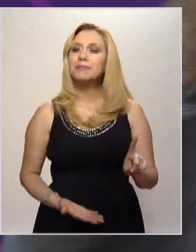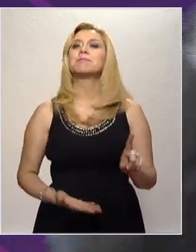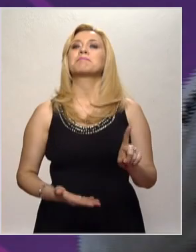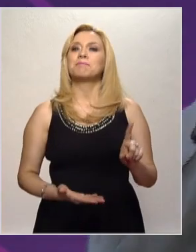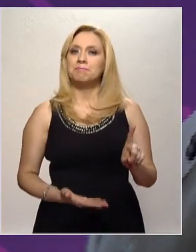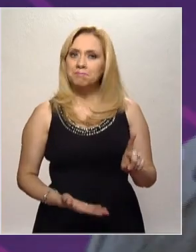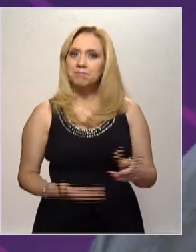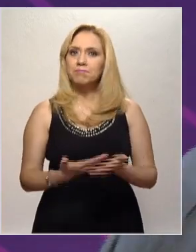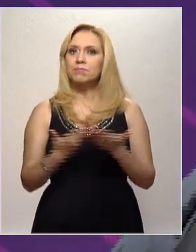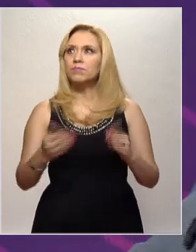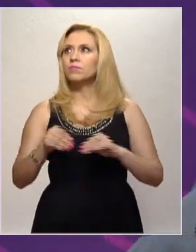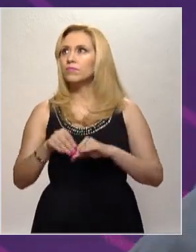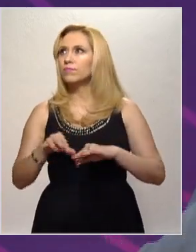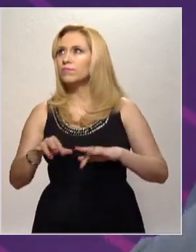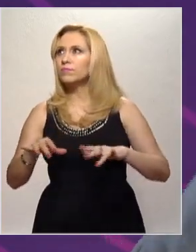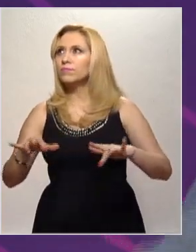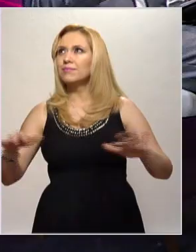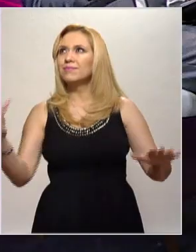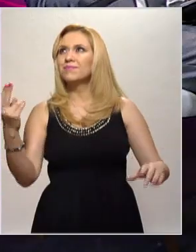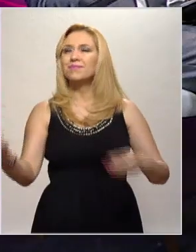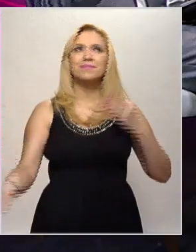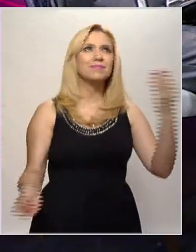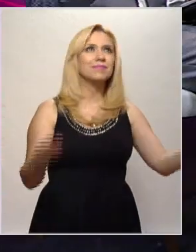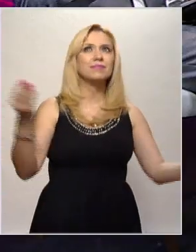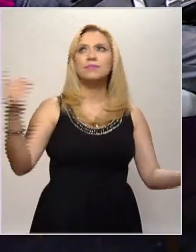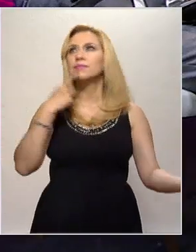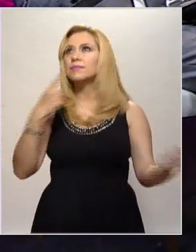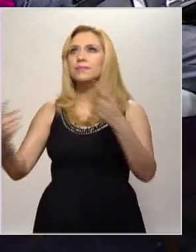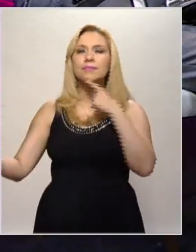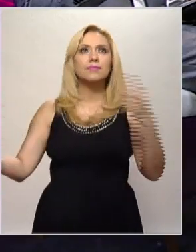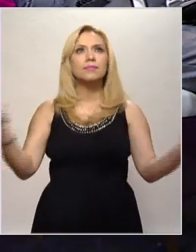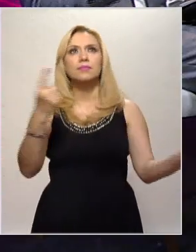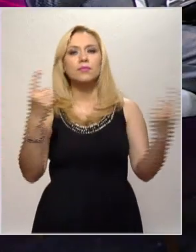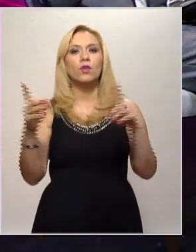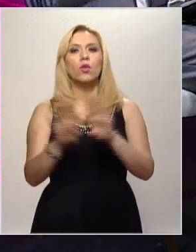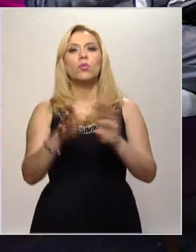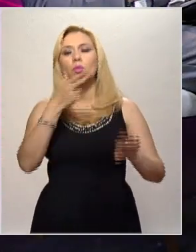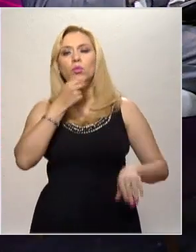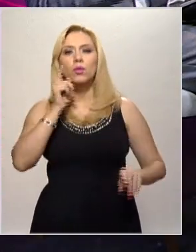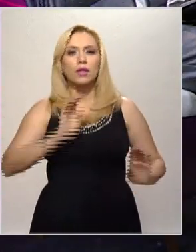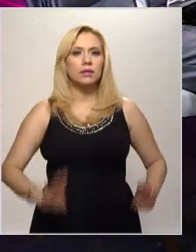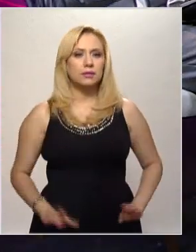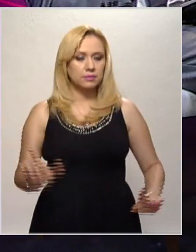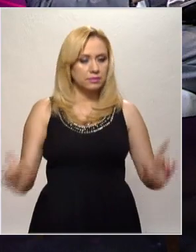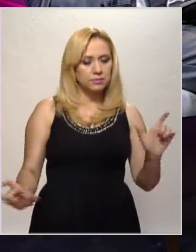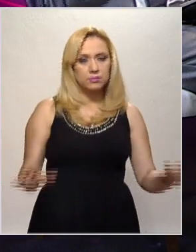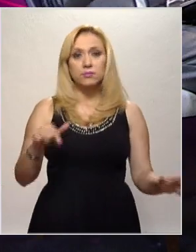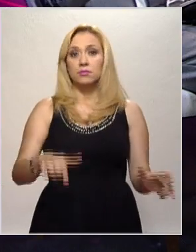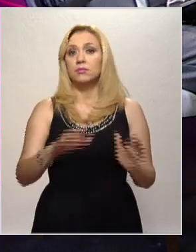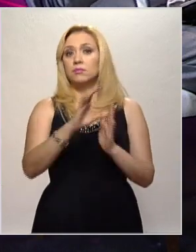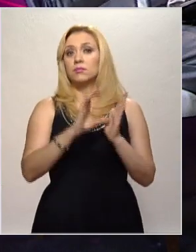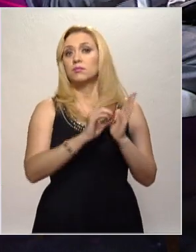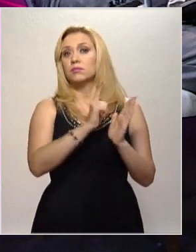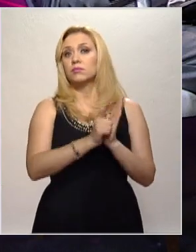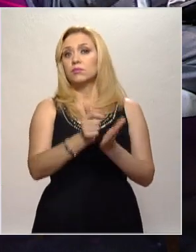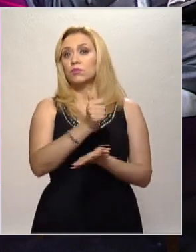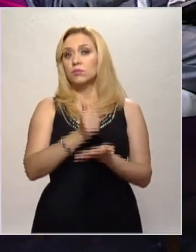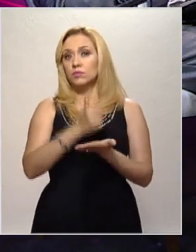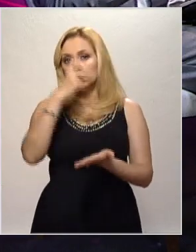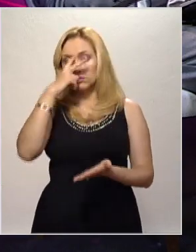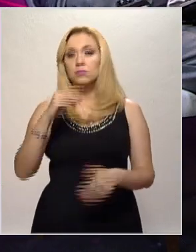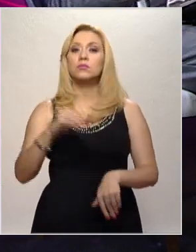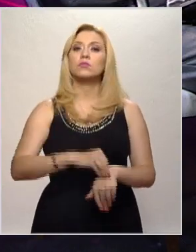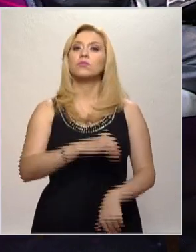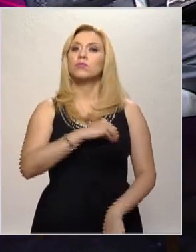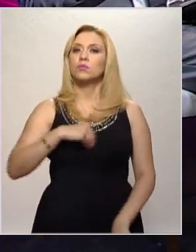las agendas políticas de primer orden las discusiones con perspectiva de género. Que la Constitución de la Ciudad de México establezca